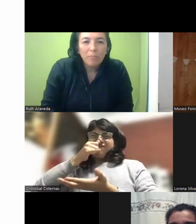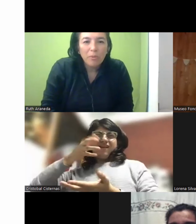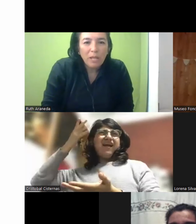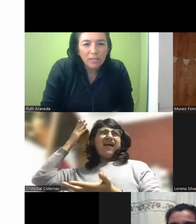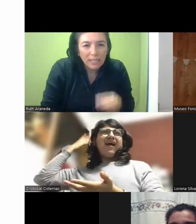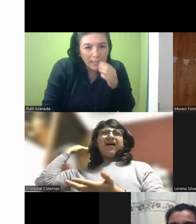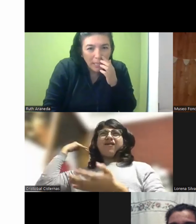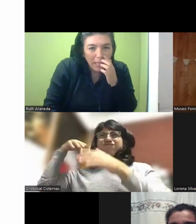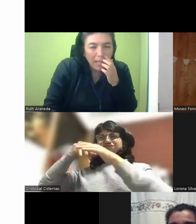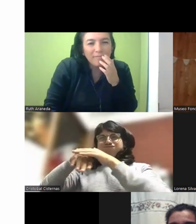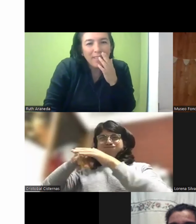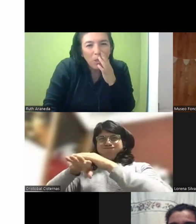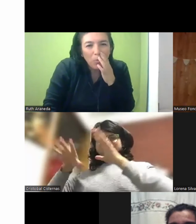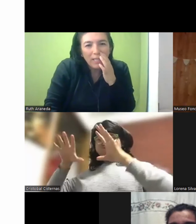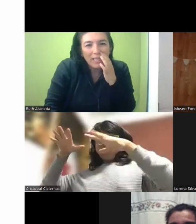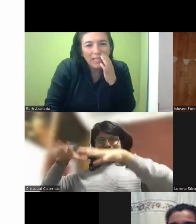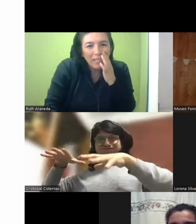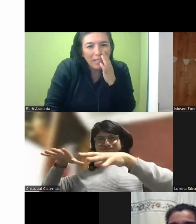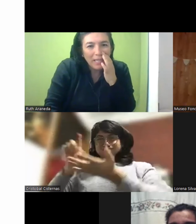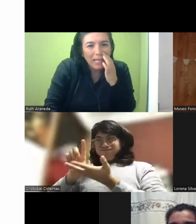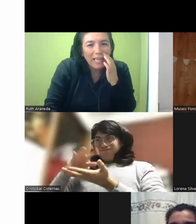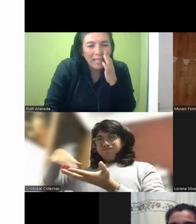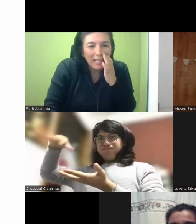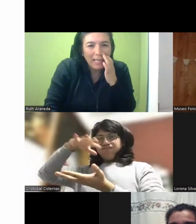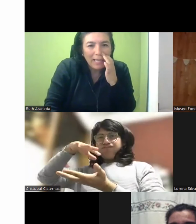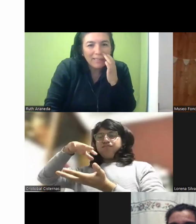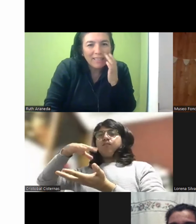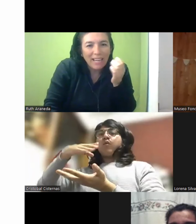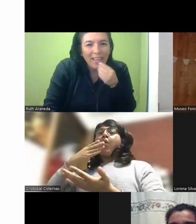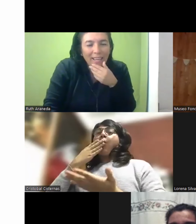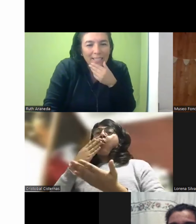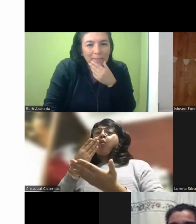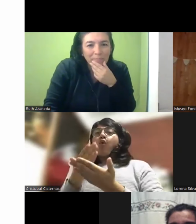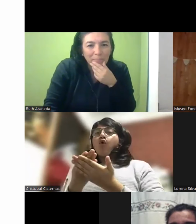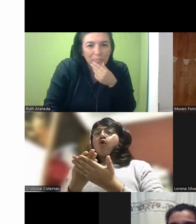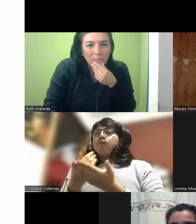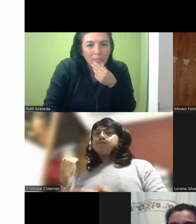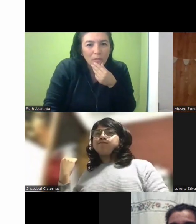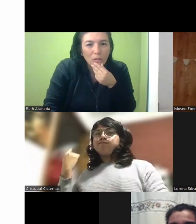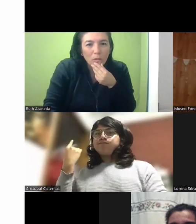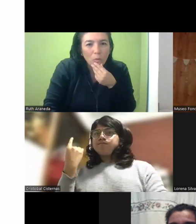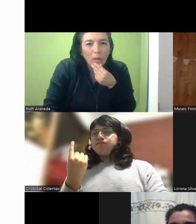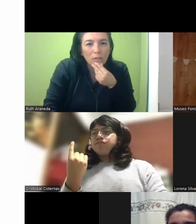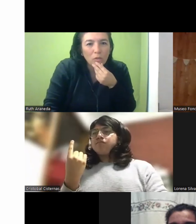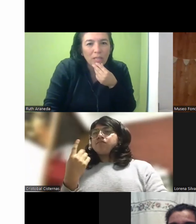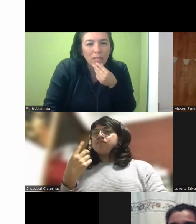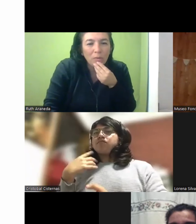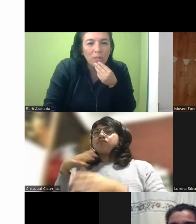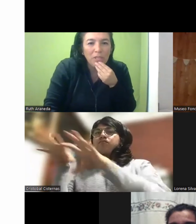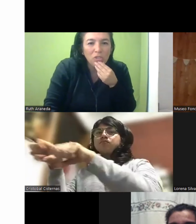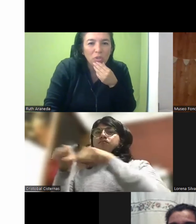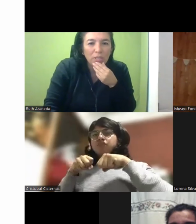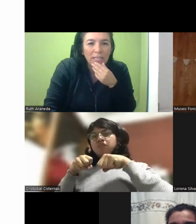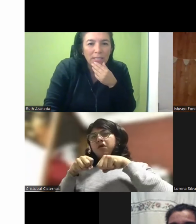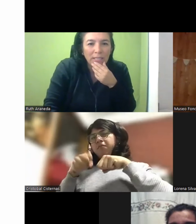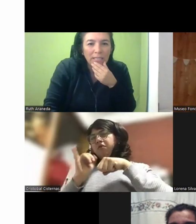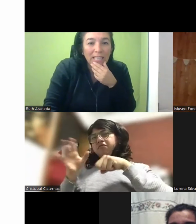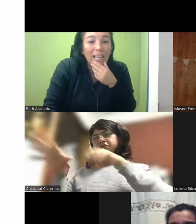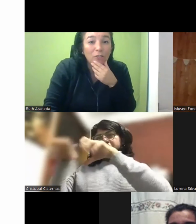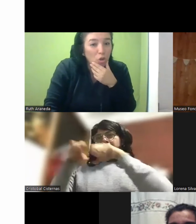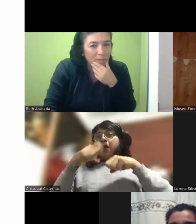Por ejemplo, unas cosas antiguas que estén enterradas ahí, cuando viene alguna